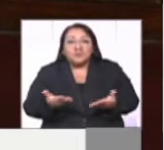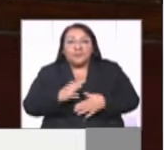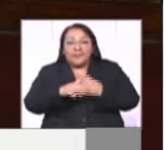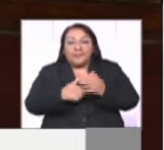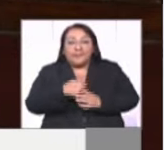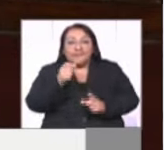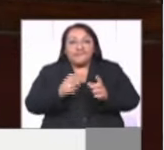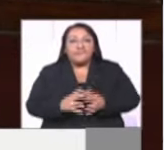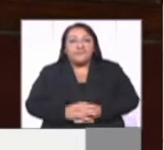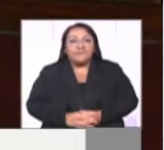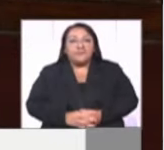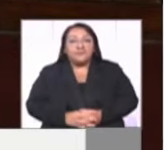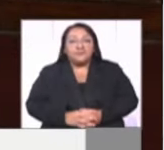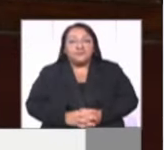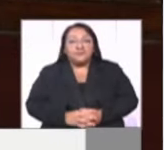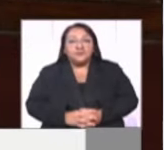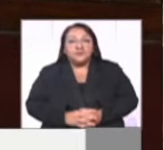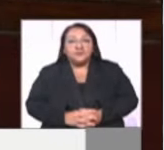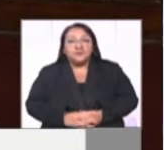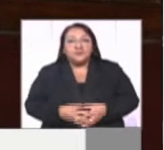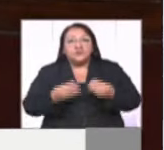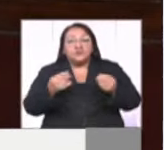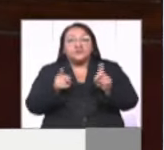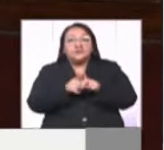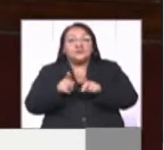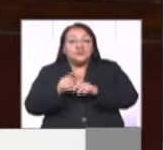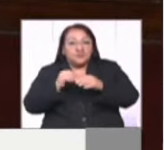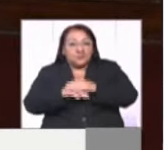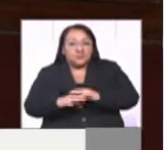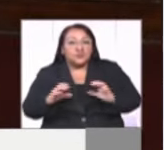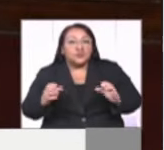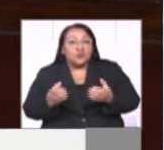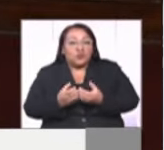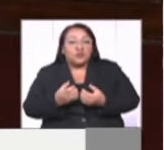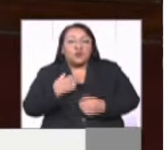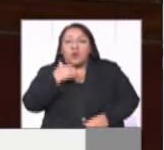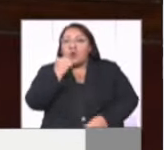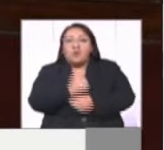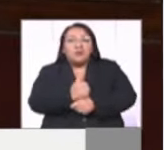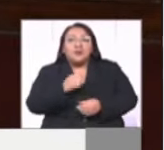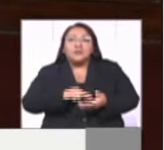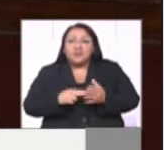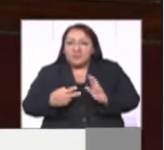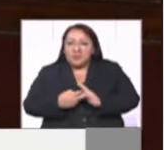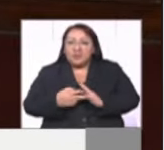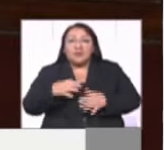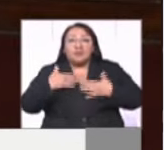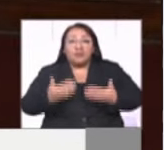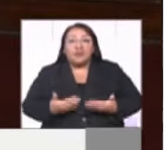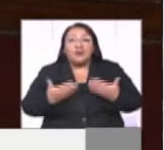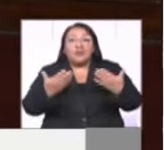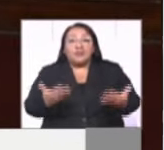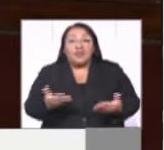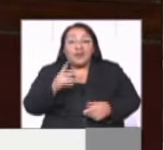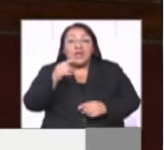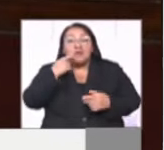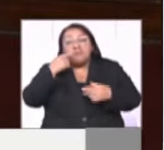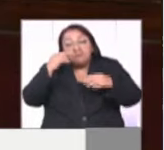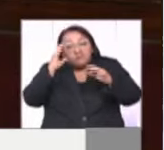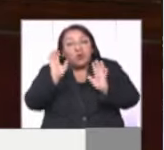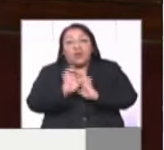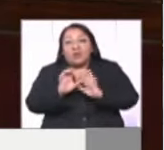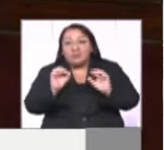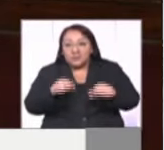posibilidad. Así como el Congreso le ha obligado, en el supuesto